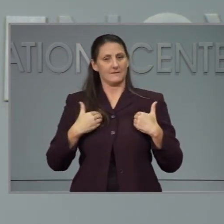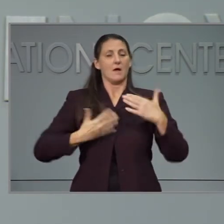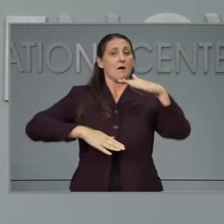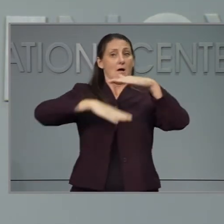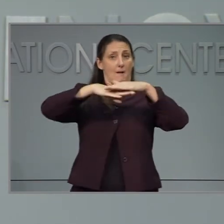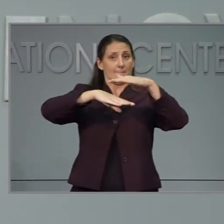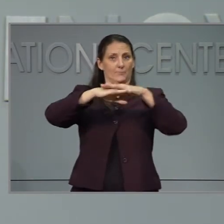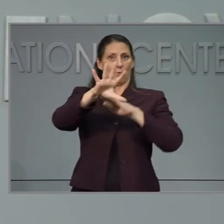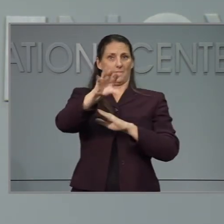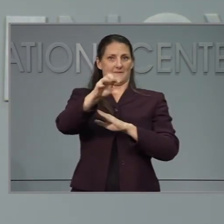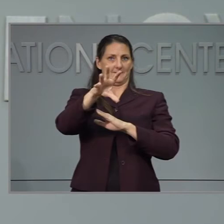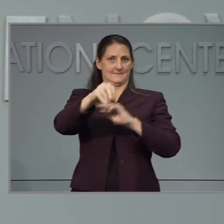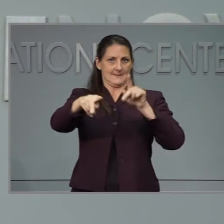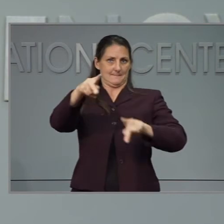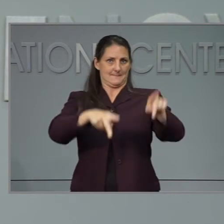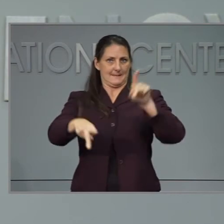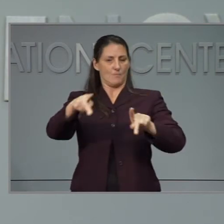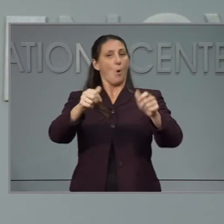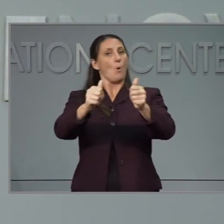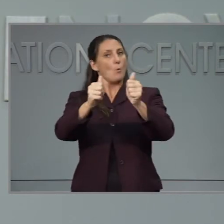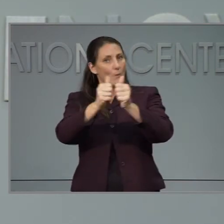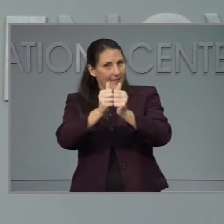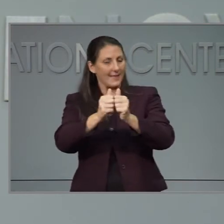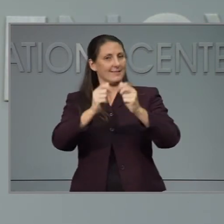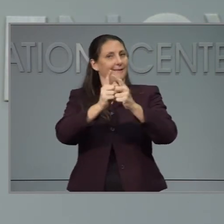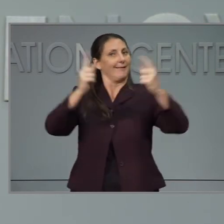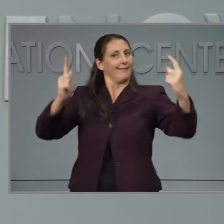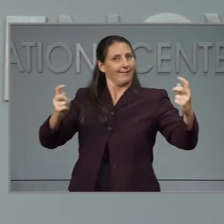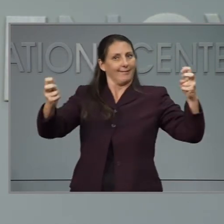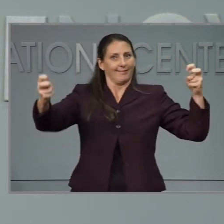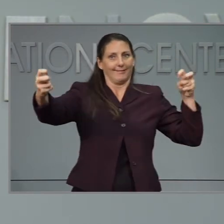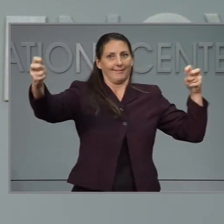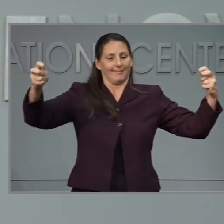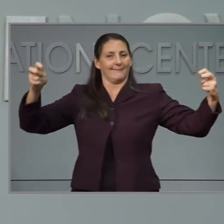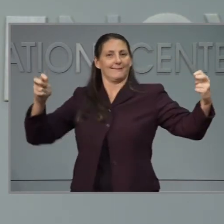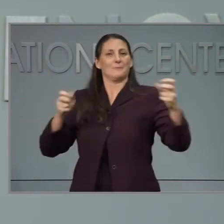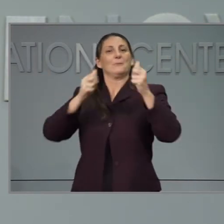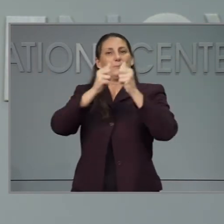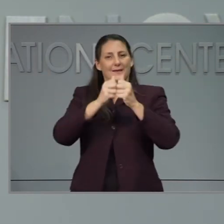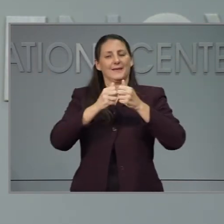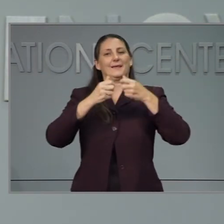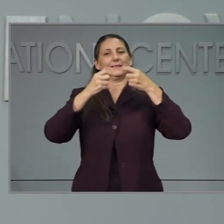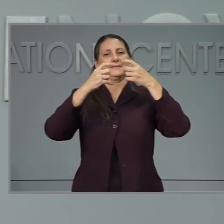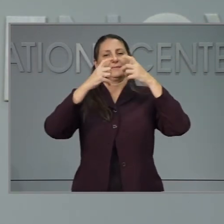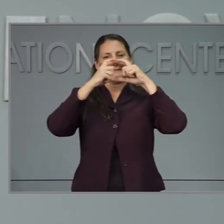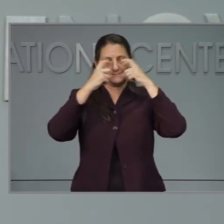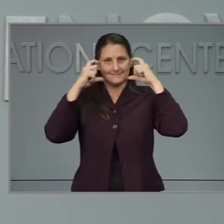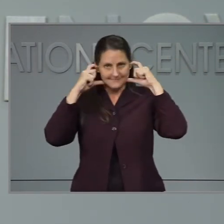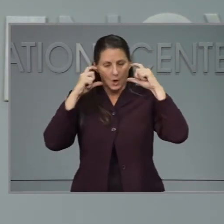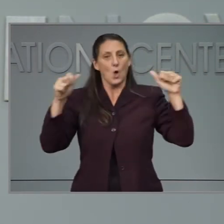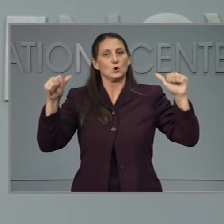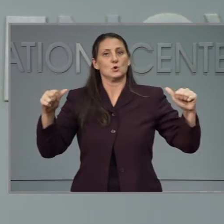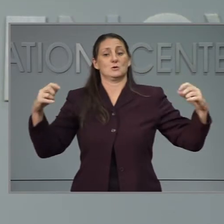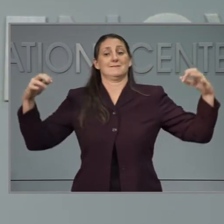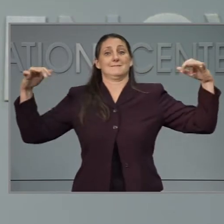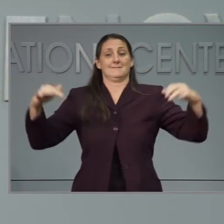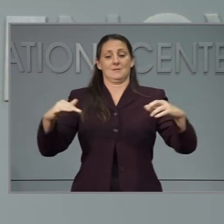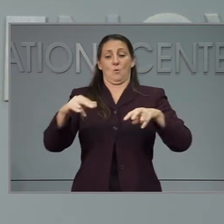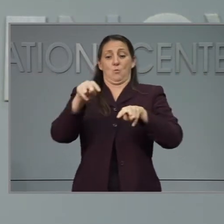distancia social y utilicen mascarillas. Pueden tener este torneo al aire libre. Ahora, para